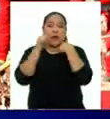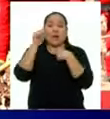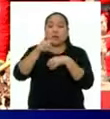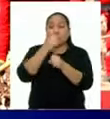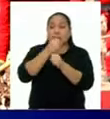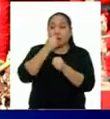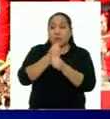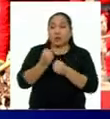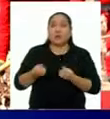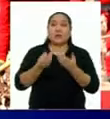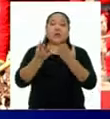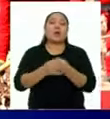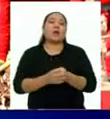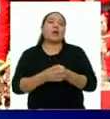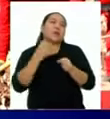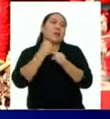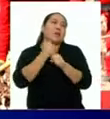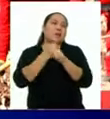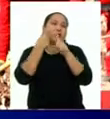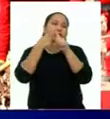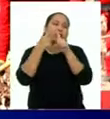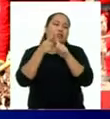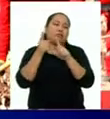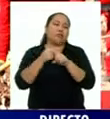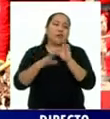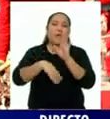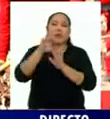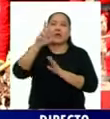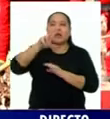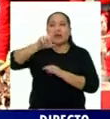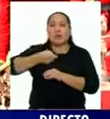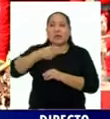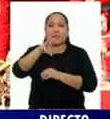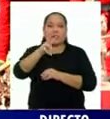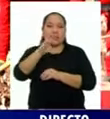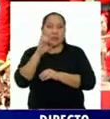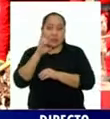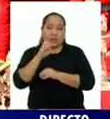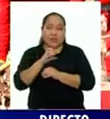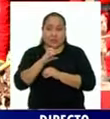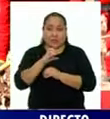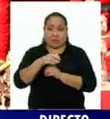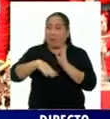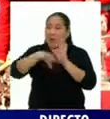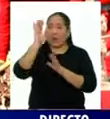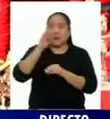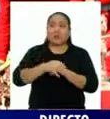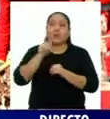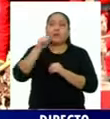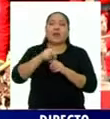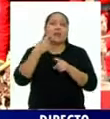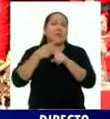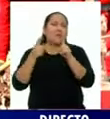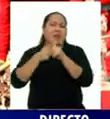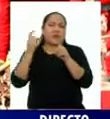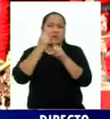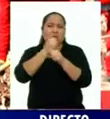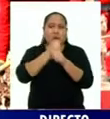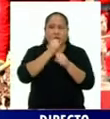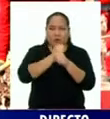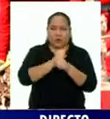de trabajo corresponden a la ejecución de más de 3.600 actividades de intervención inmediata en todo el país, así como